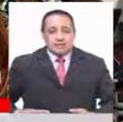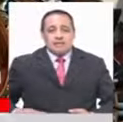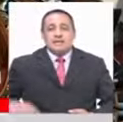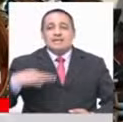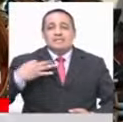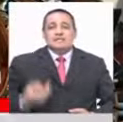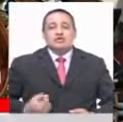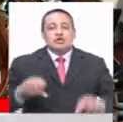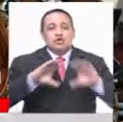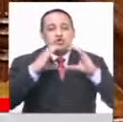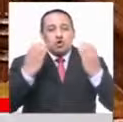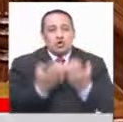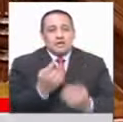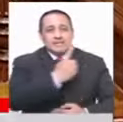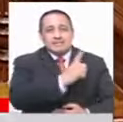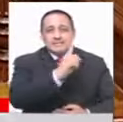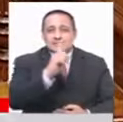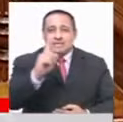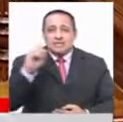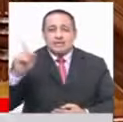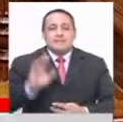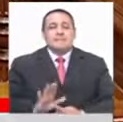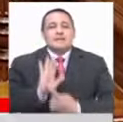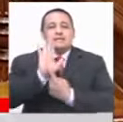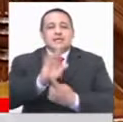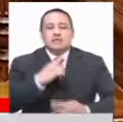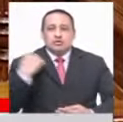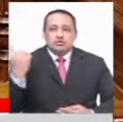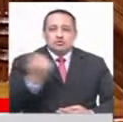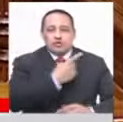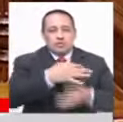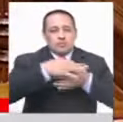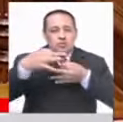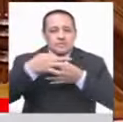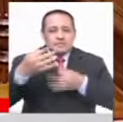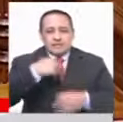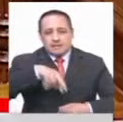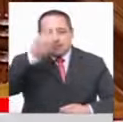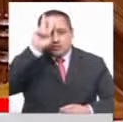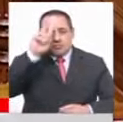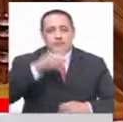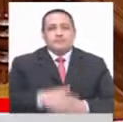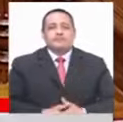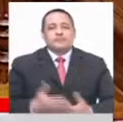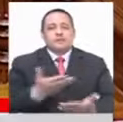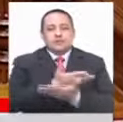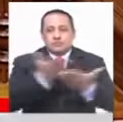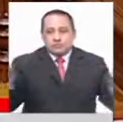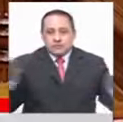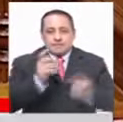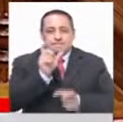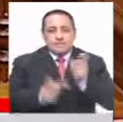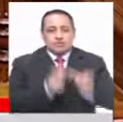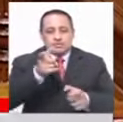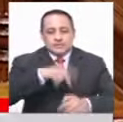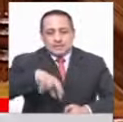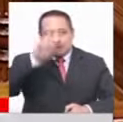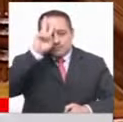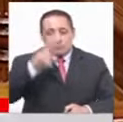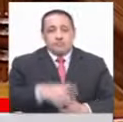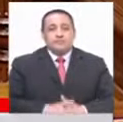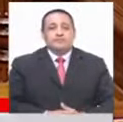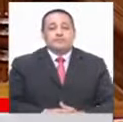señores congresistas, representantes de todas las regiones del Perú, queridos compatriotas,